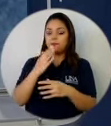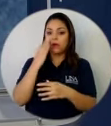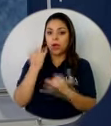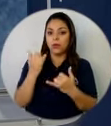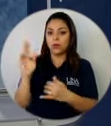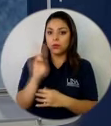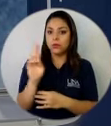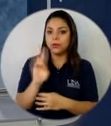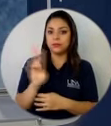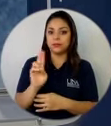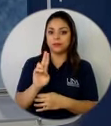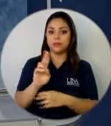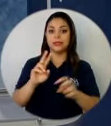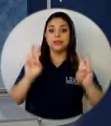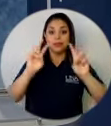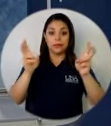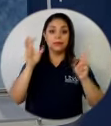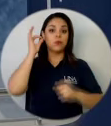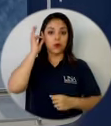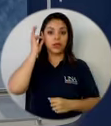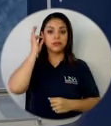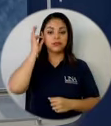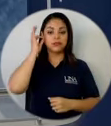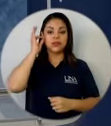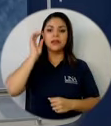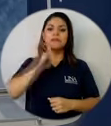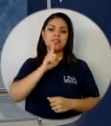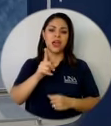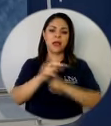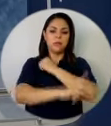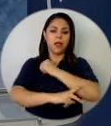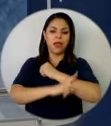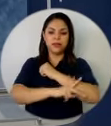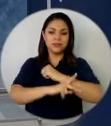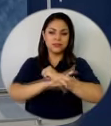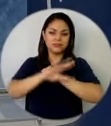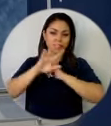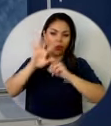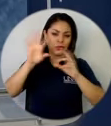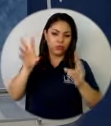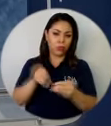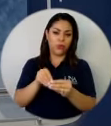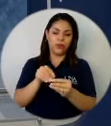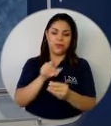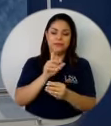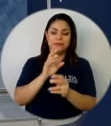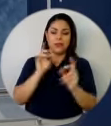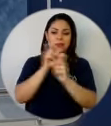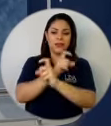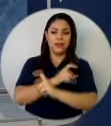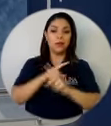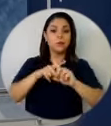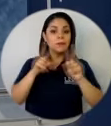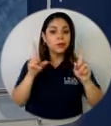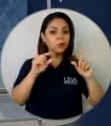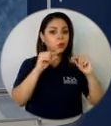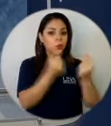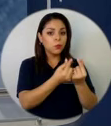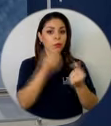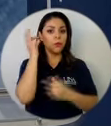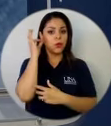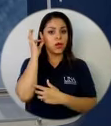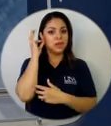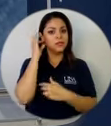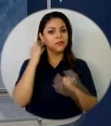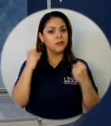las mujeres. En general el país no está bien, pero si lo vemos por grupos, ¿verdad? El grupo de las mujeres está siendo